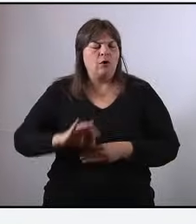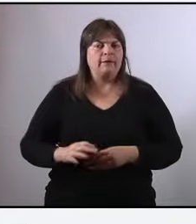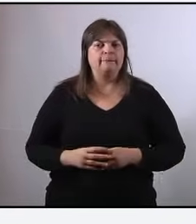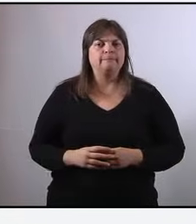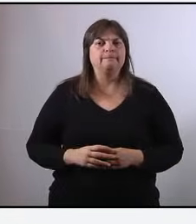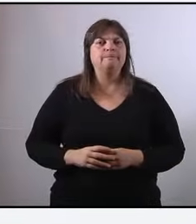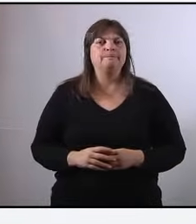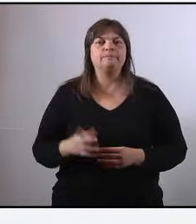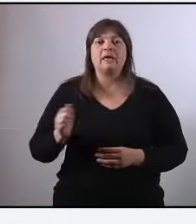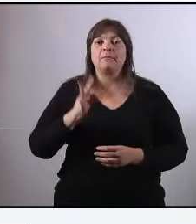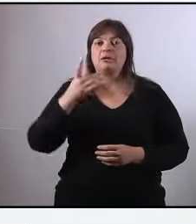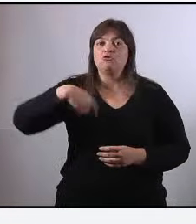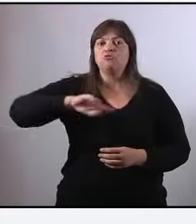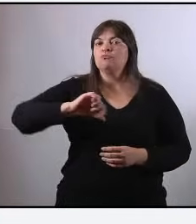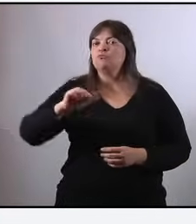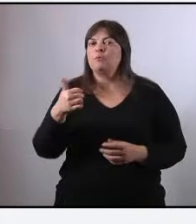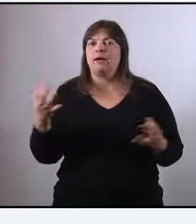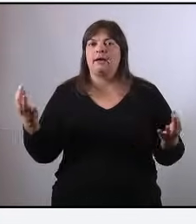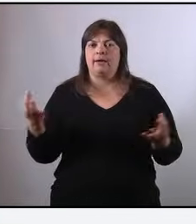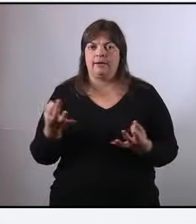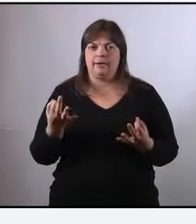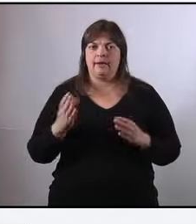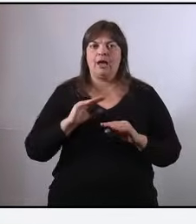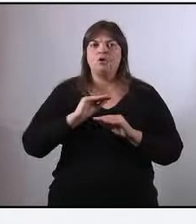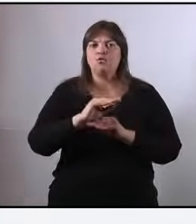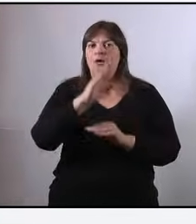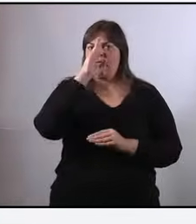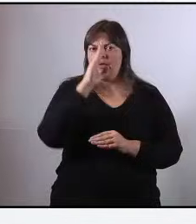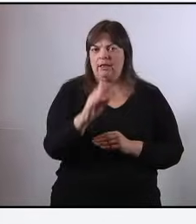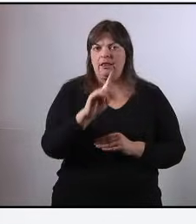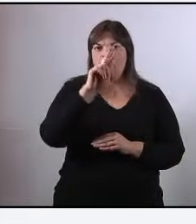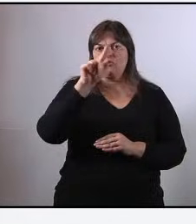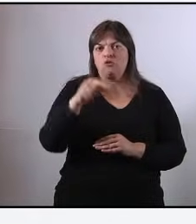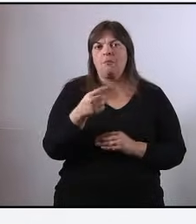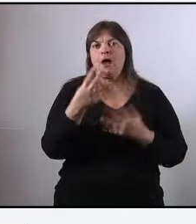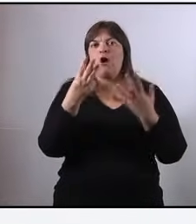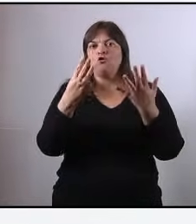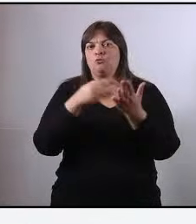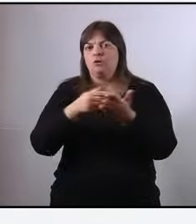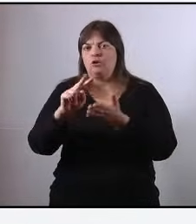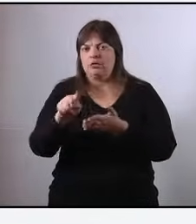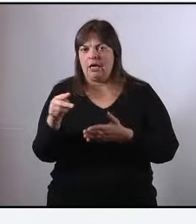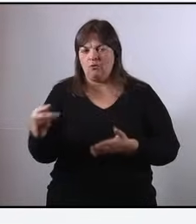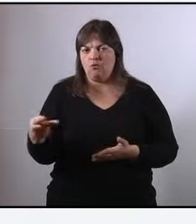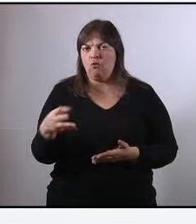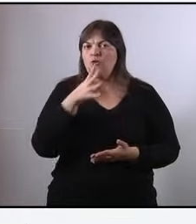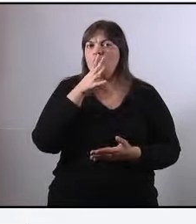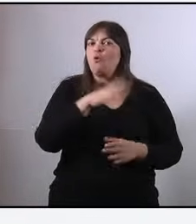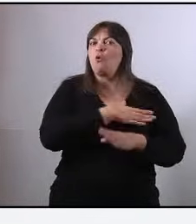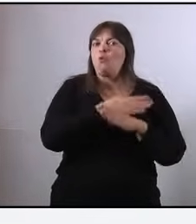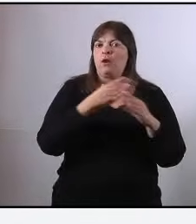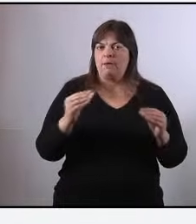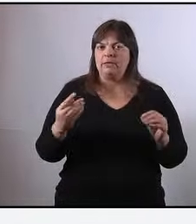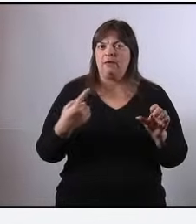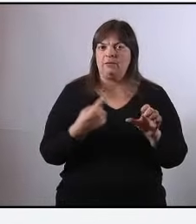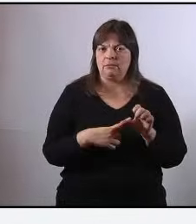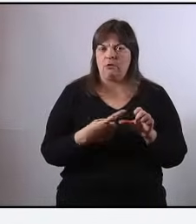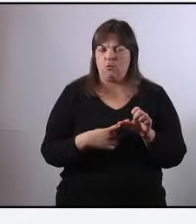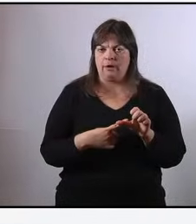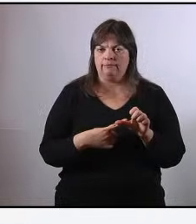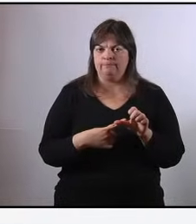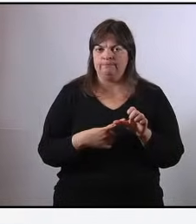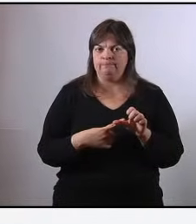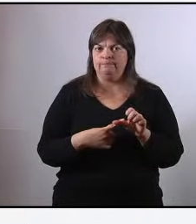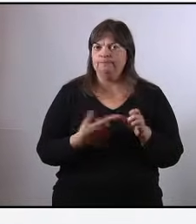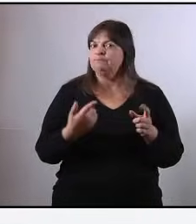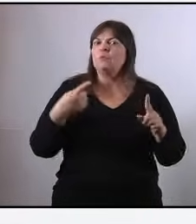Además, hemos aprobado una ayuda directa de 2,8 millones de euros para la Universidad de Extremadura.